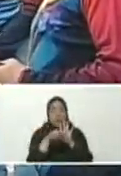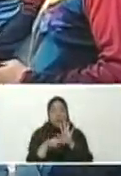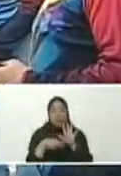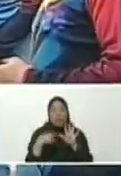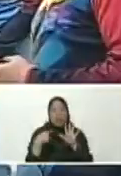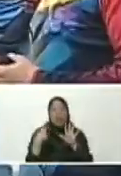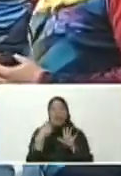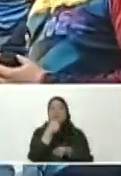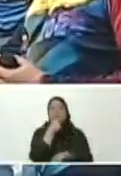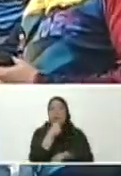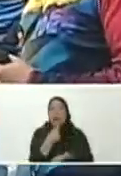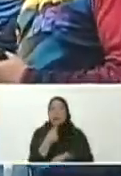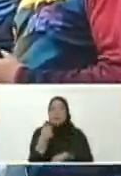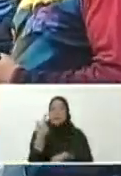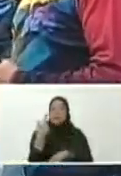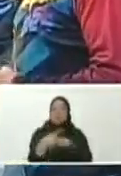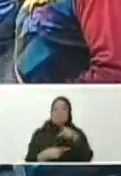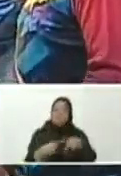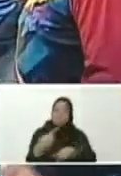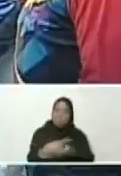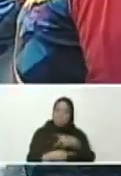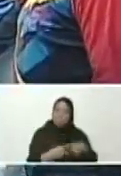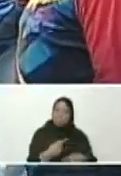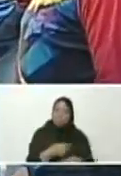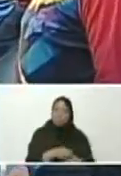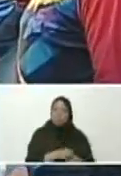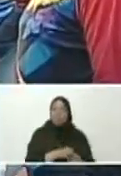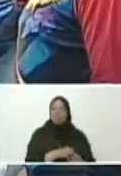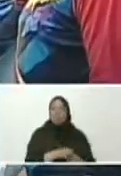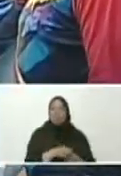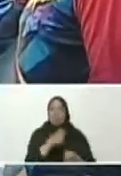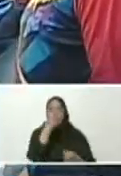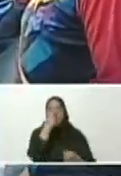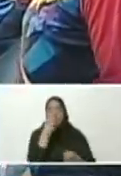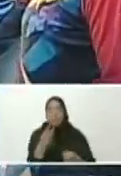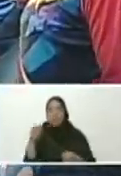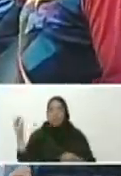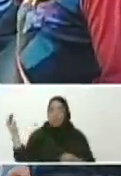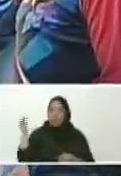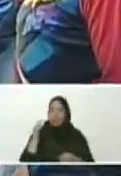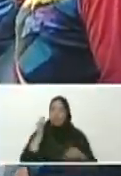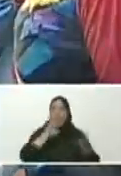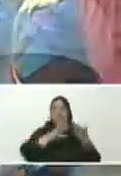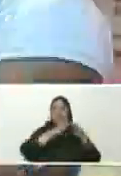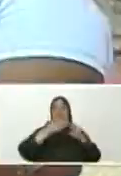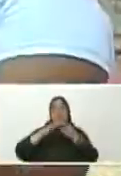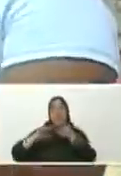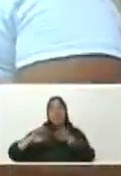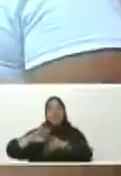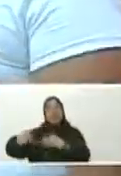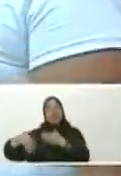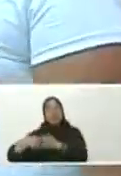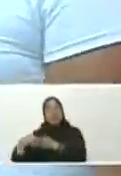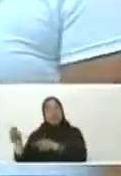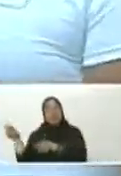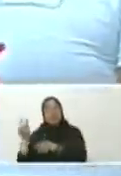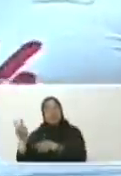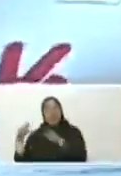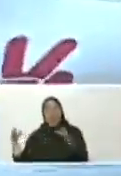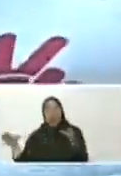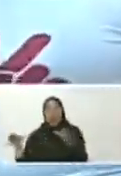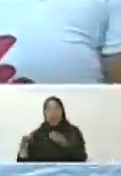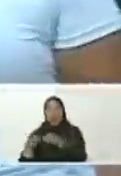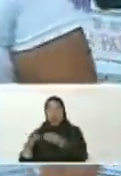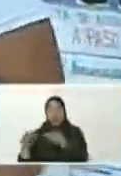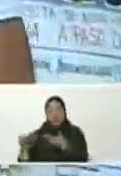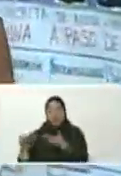proceso en cuanto... a la visita del Somos Venezuela en las diversas comunidades en las cuales... Correcto. Hacemos el plan de acción mayor,